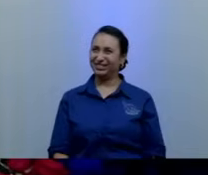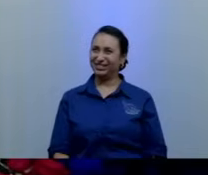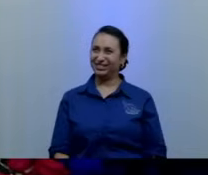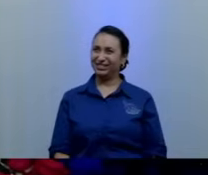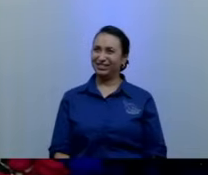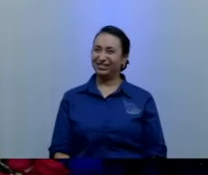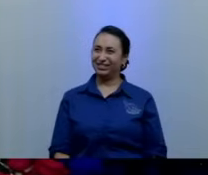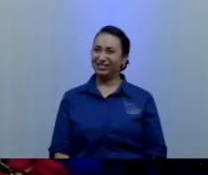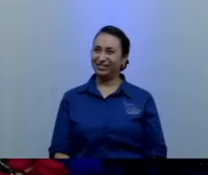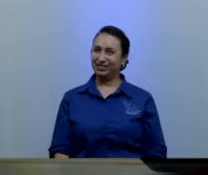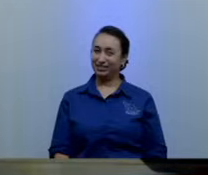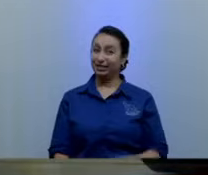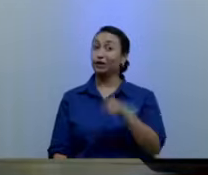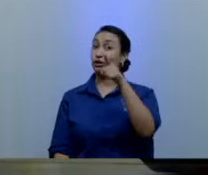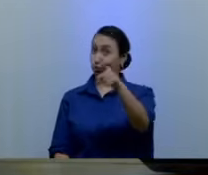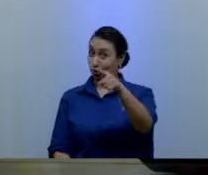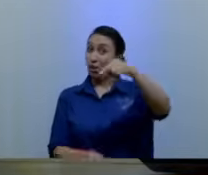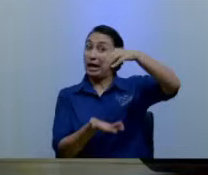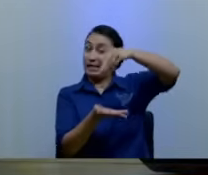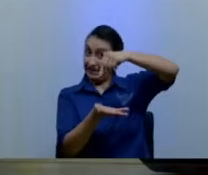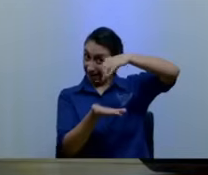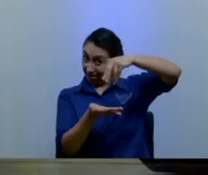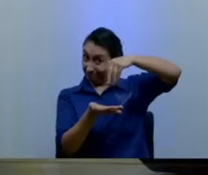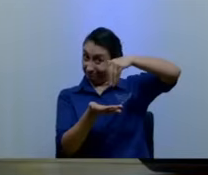¿Te apuntas a ser sal de la tierra?